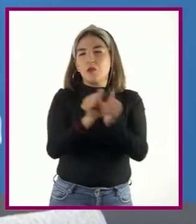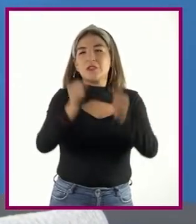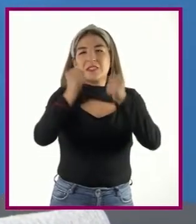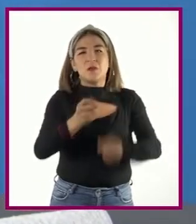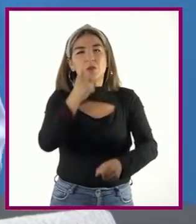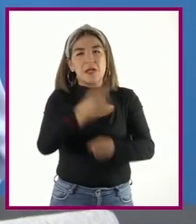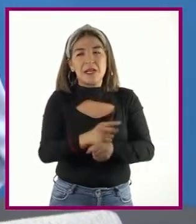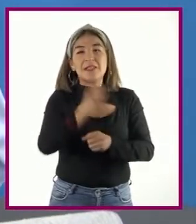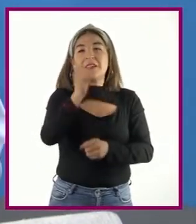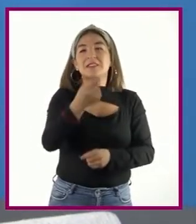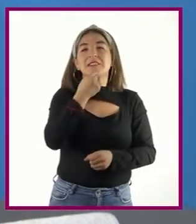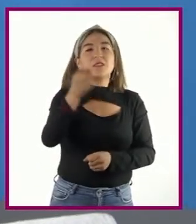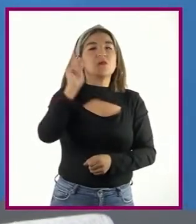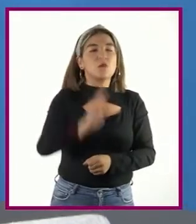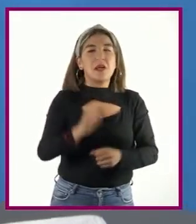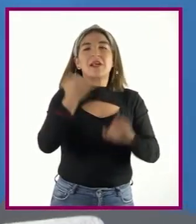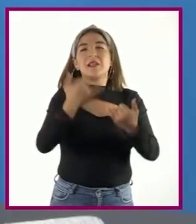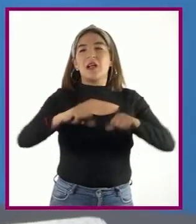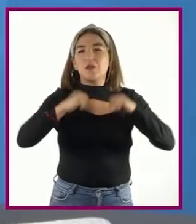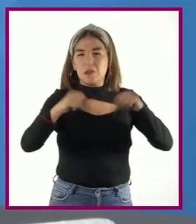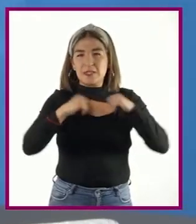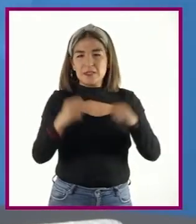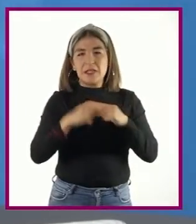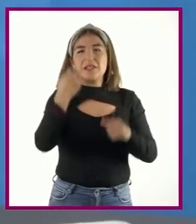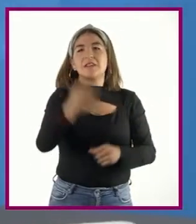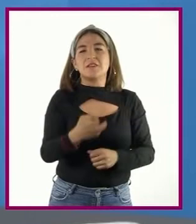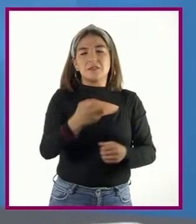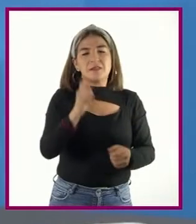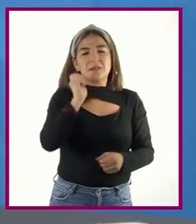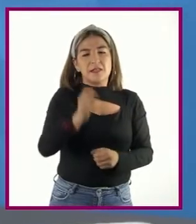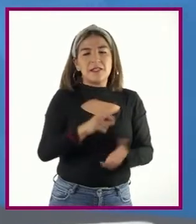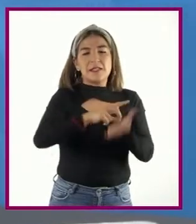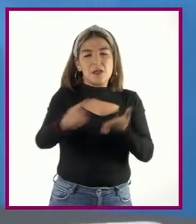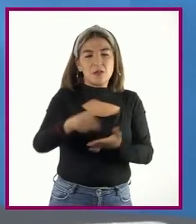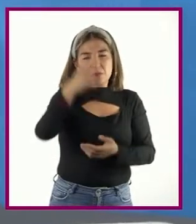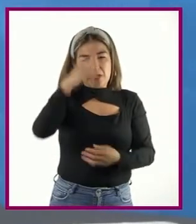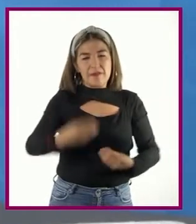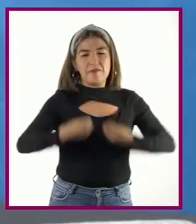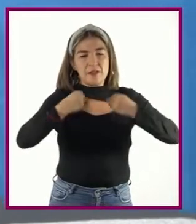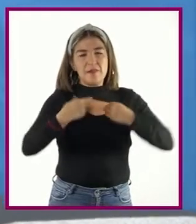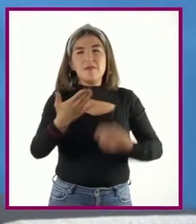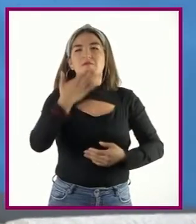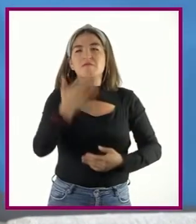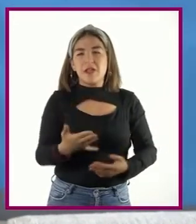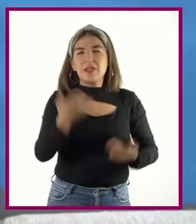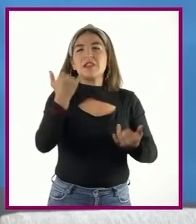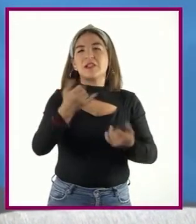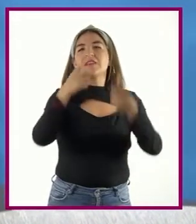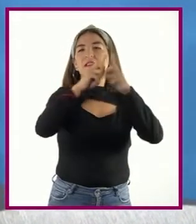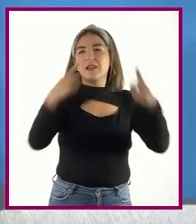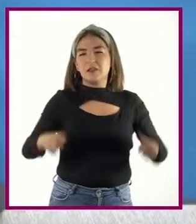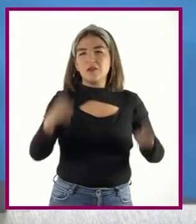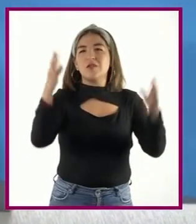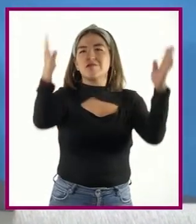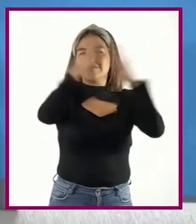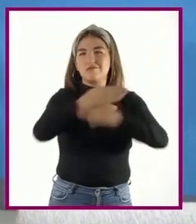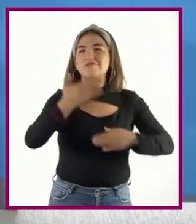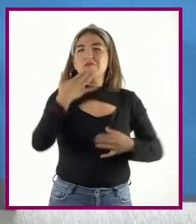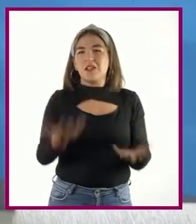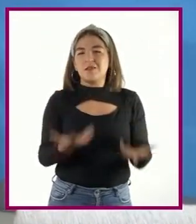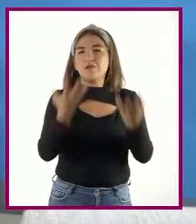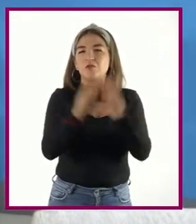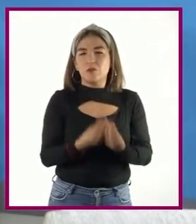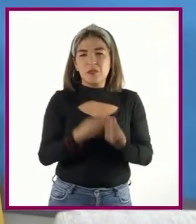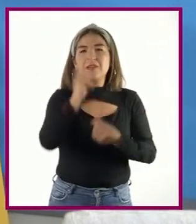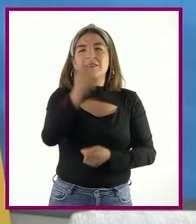seguridad de las niñas, niños y adolescentes, como el derecho a vivir en condiciones de bienestar y a un sano desarrollo integral,